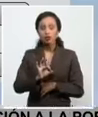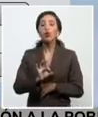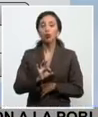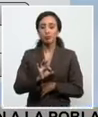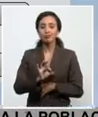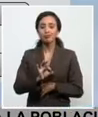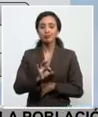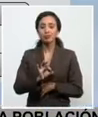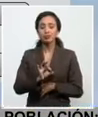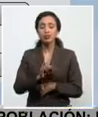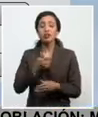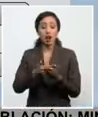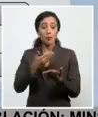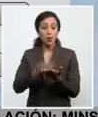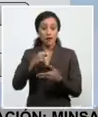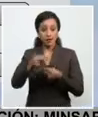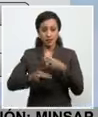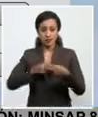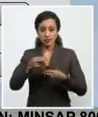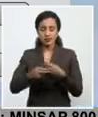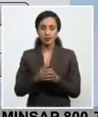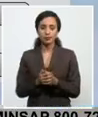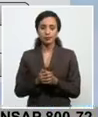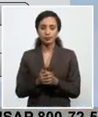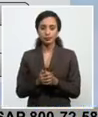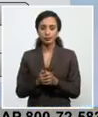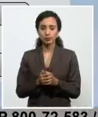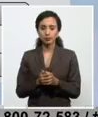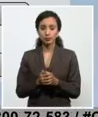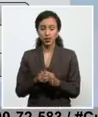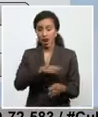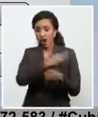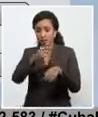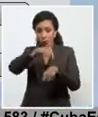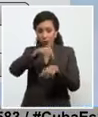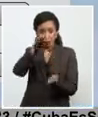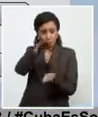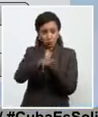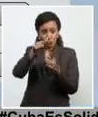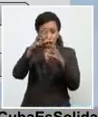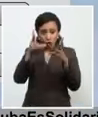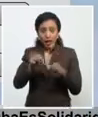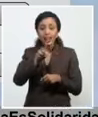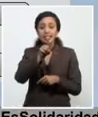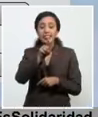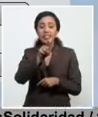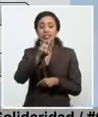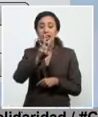procesadas. De esta forma ya se acumulan un total de